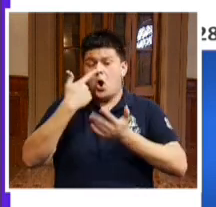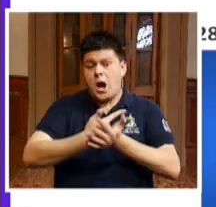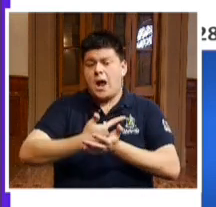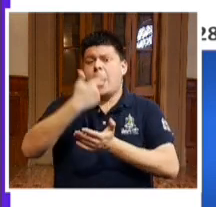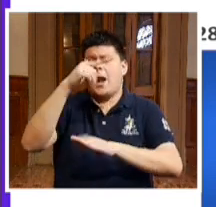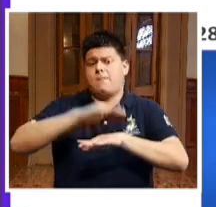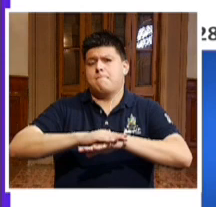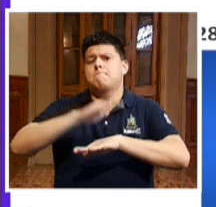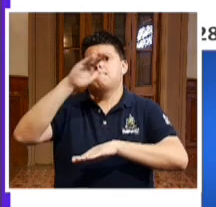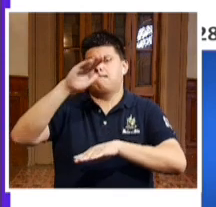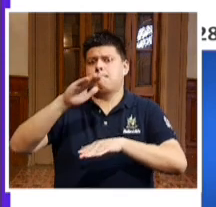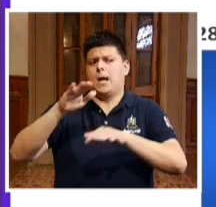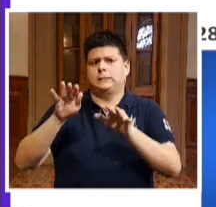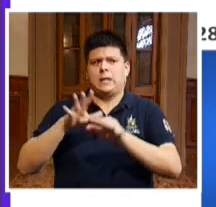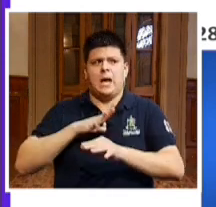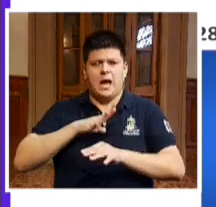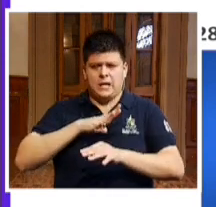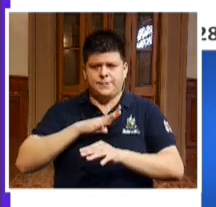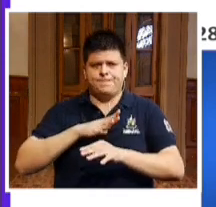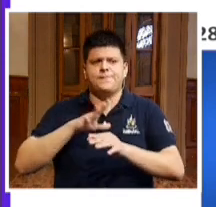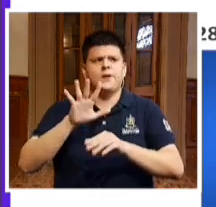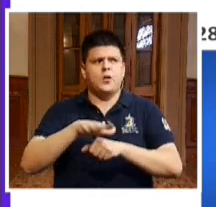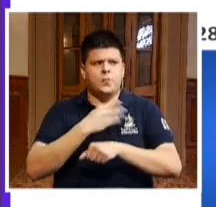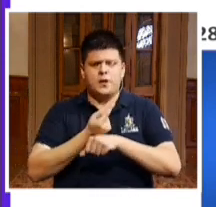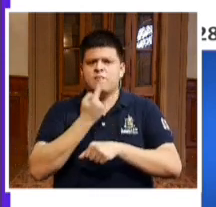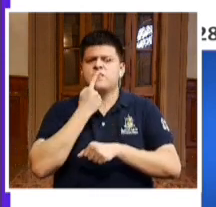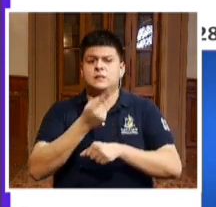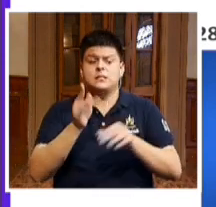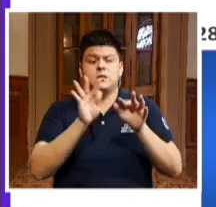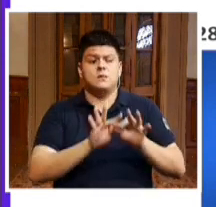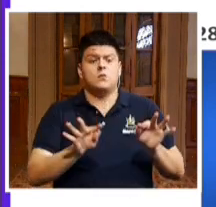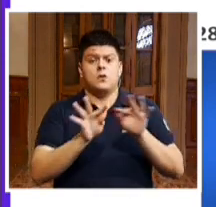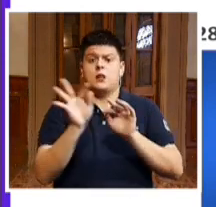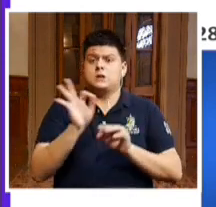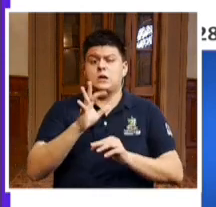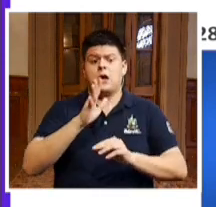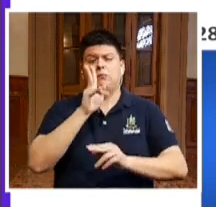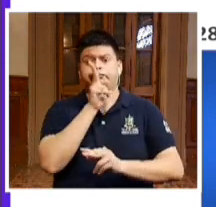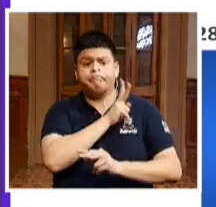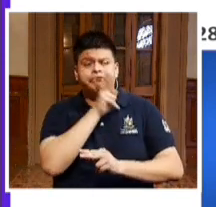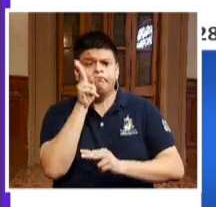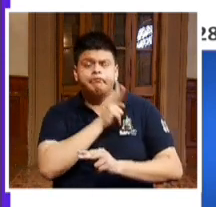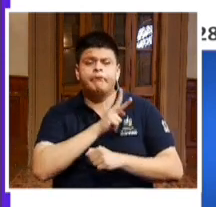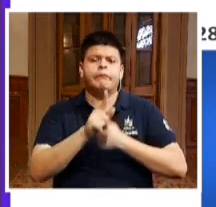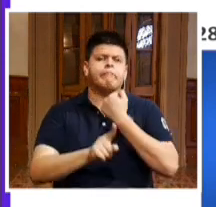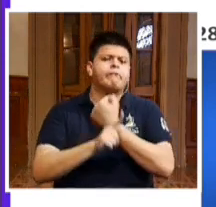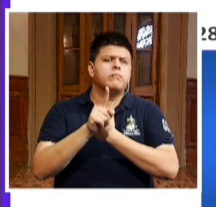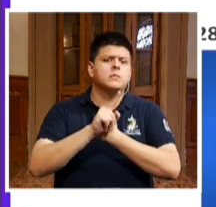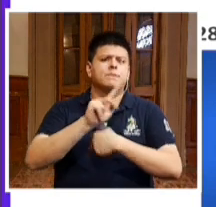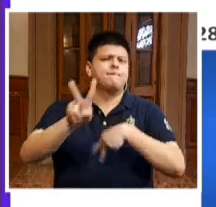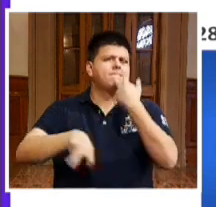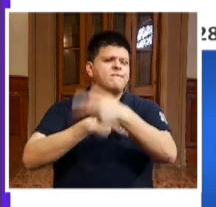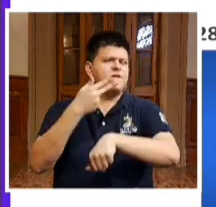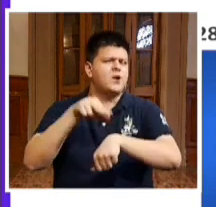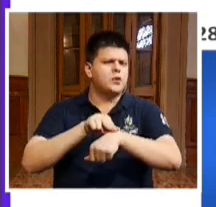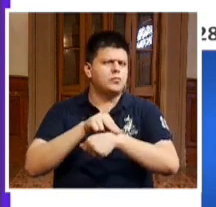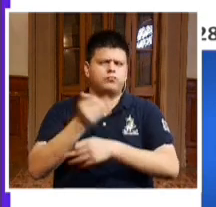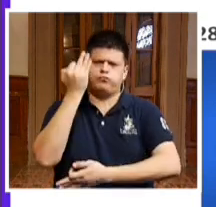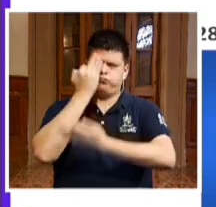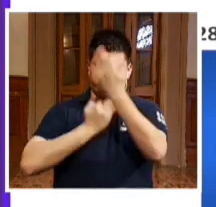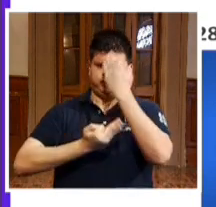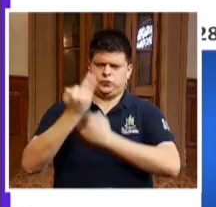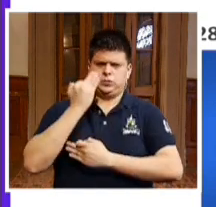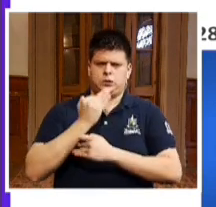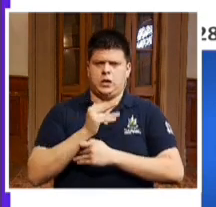importante. Vuelvo a repetir, es importante que si tienes dificultad respiratoria, acudas a tu unidad médica. Es diferente